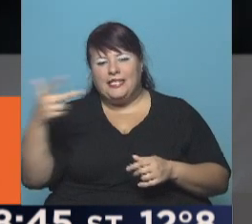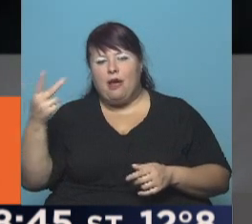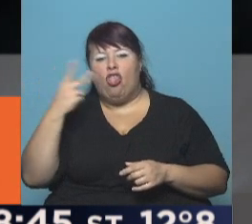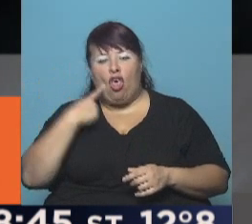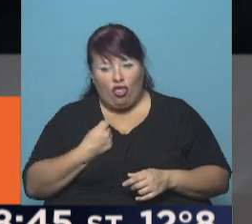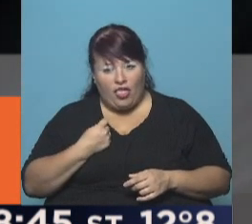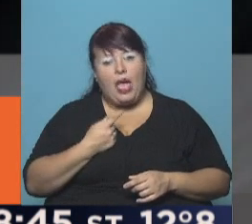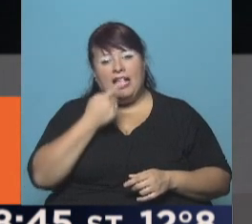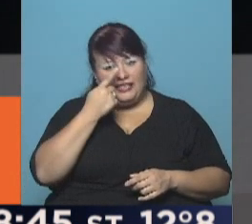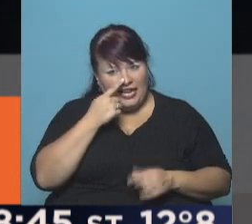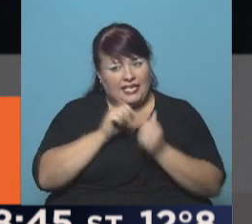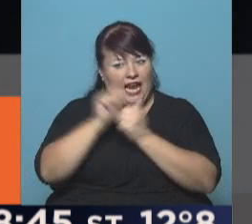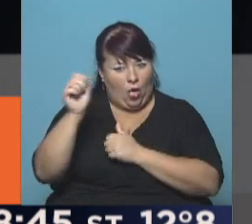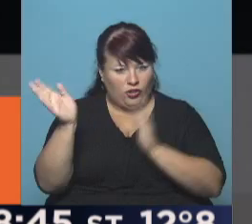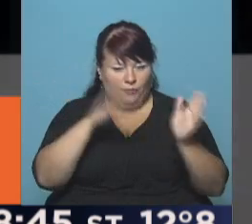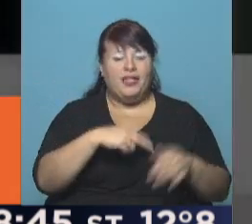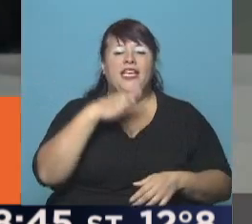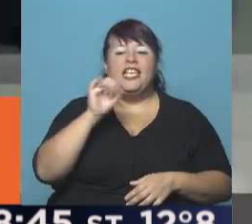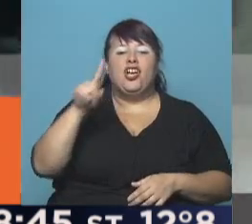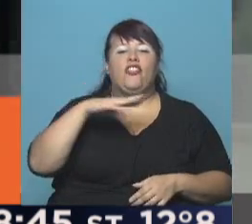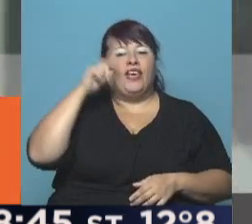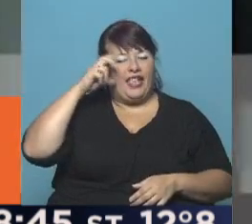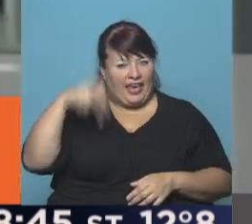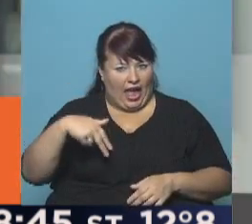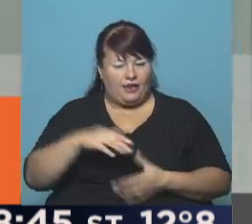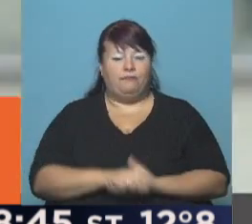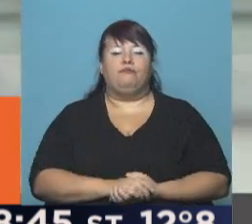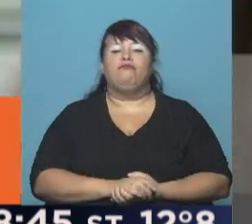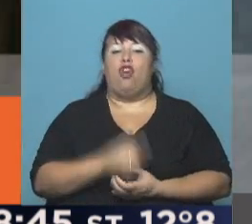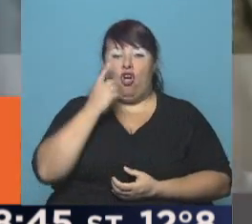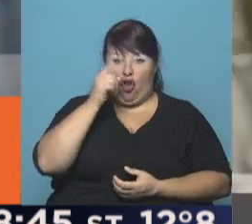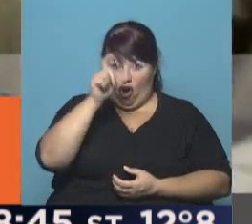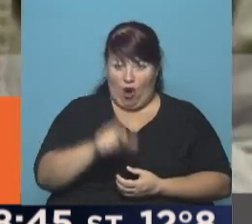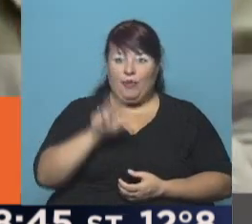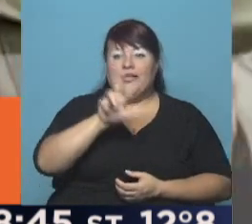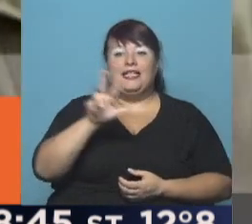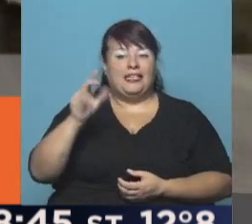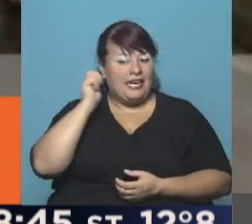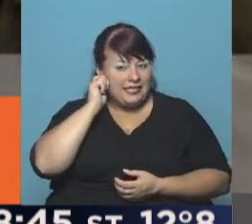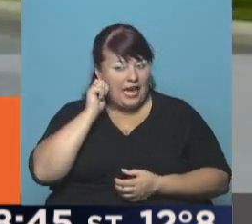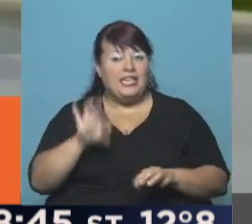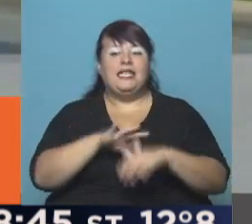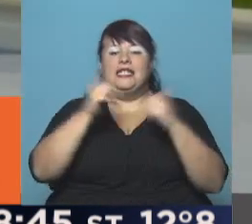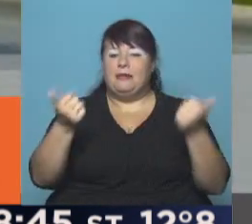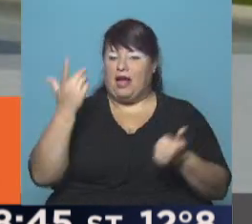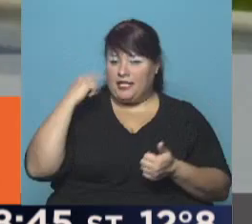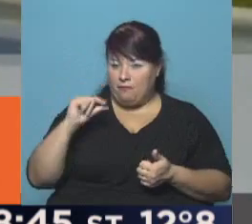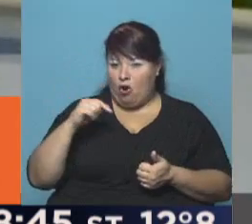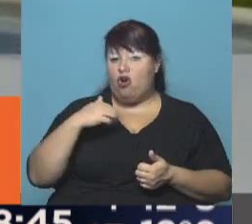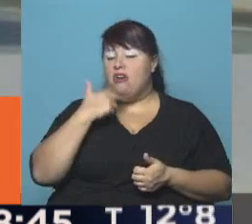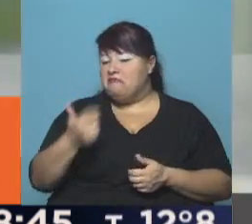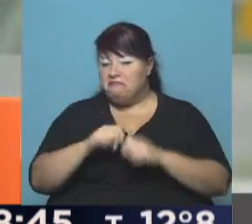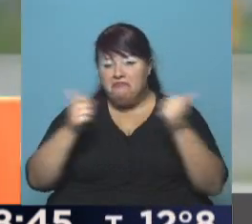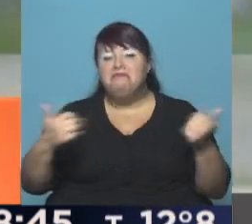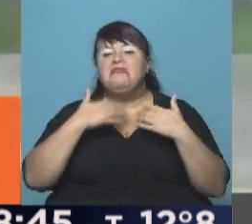4 meses, 3 semanas, 2 días. Interesante graduación. El hijo de Jean. Mathieu, que es el protagonista, tiene 33 años. Se separó hace poco de la madre de su hijo.